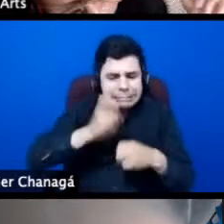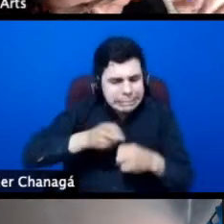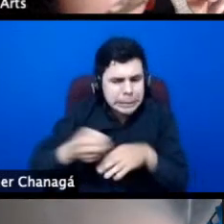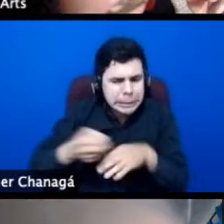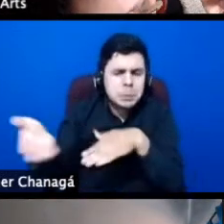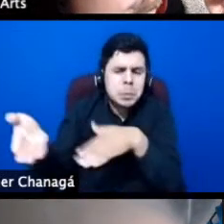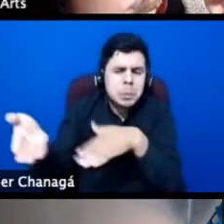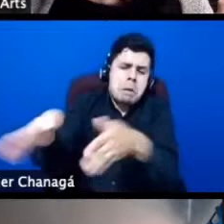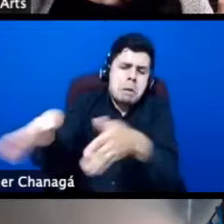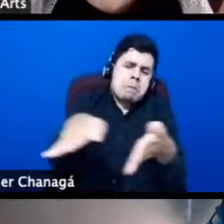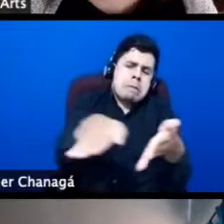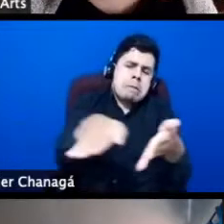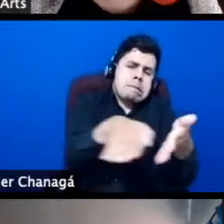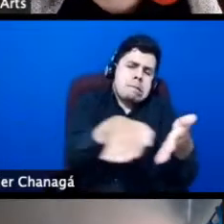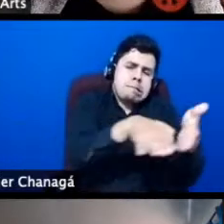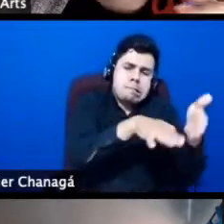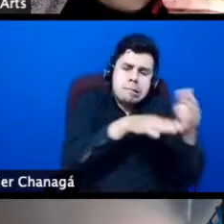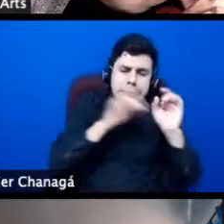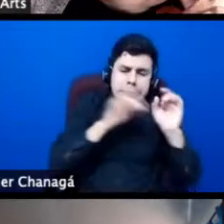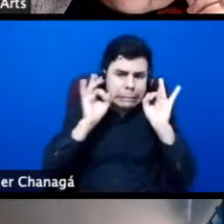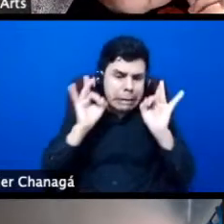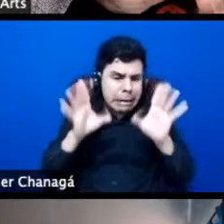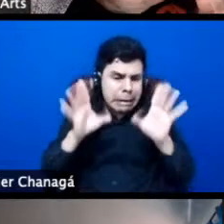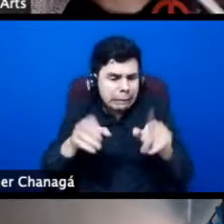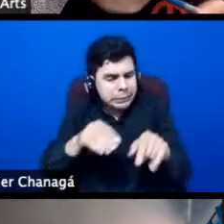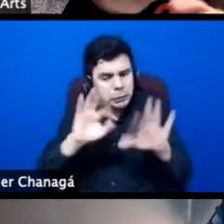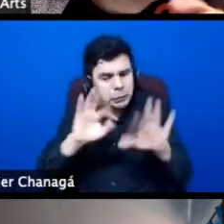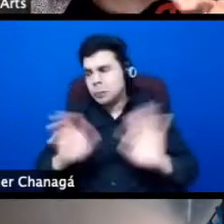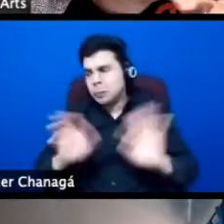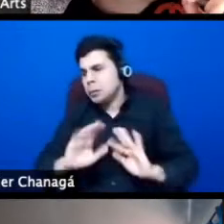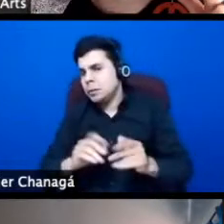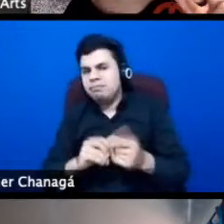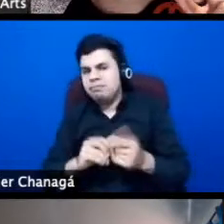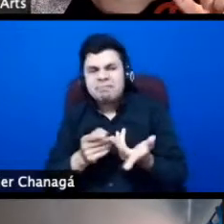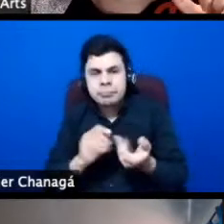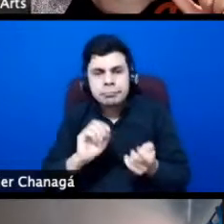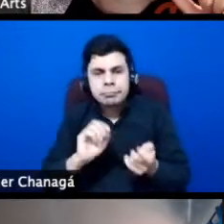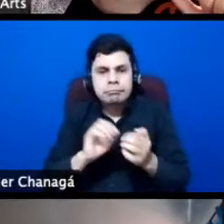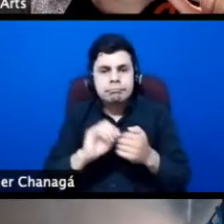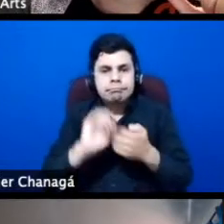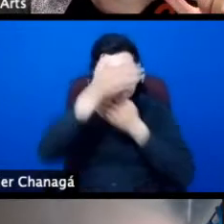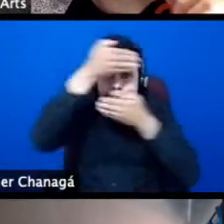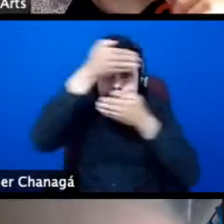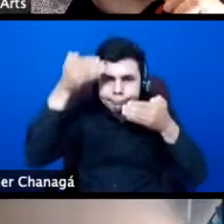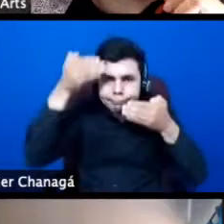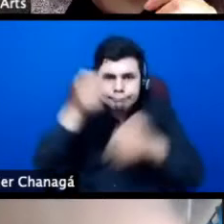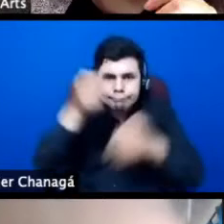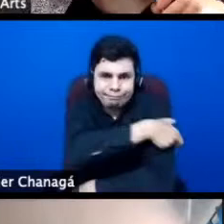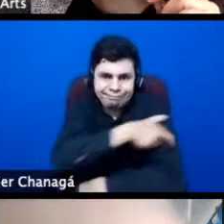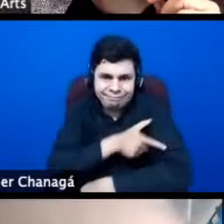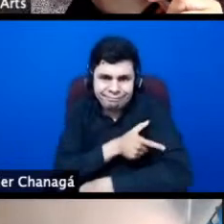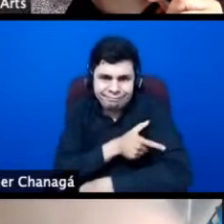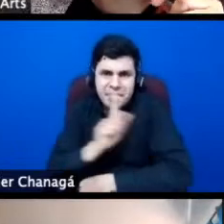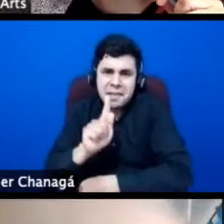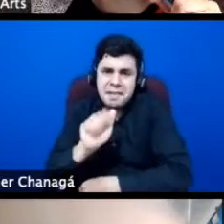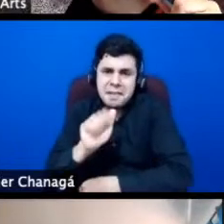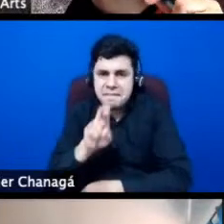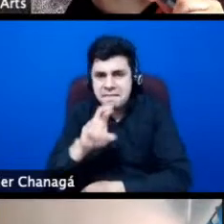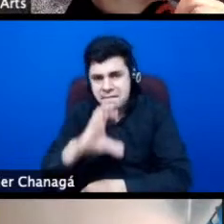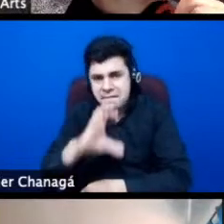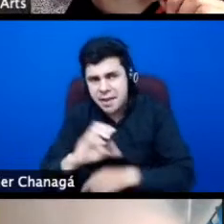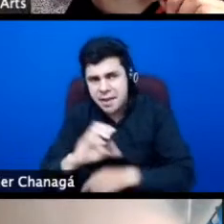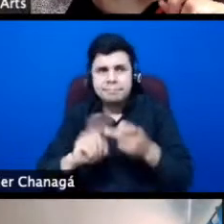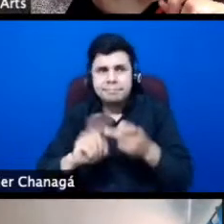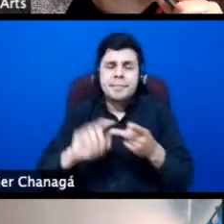ámbitos. No es solo desde las guerrillas, desde el paramilitarismo o desde el mismo Estado a través de sus fuerzas militares o